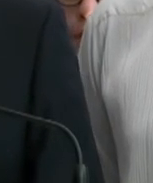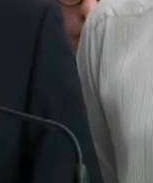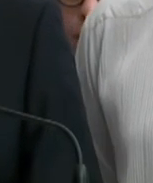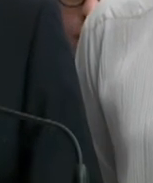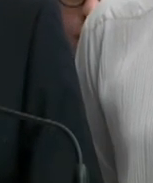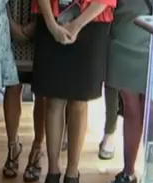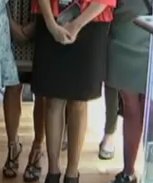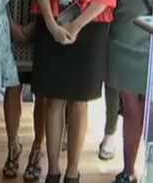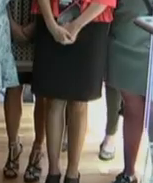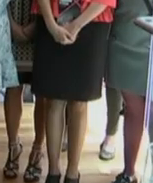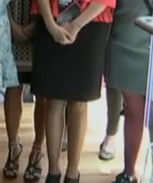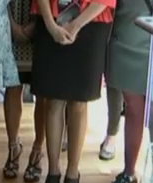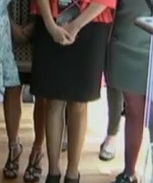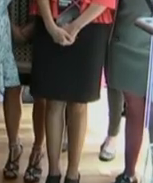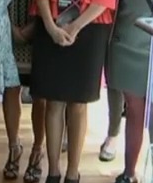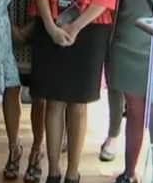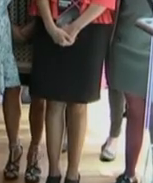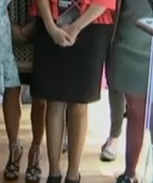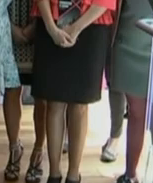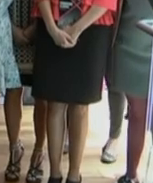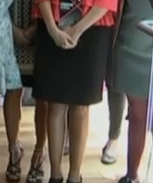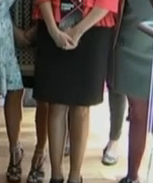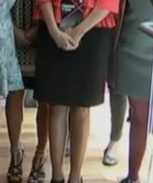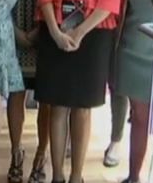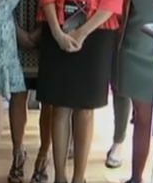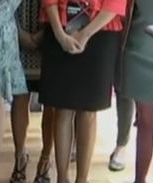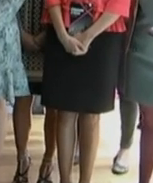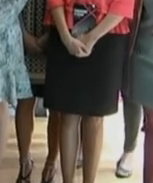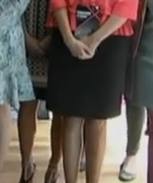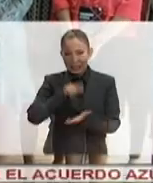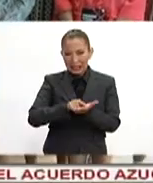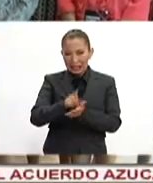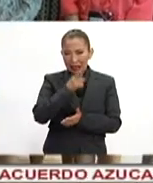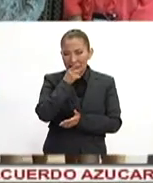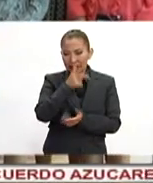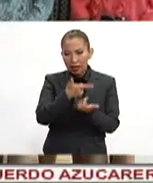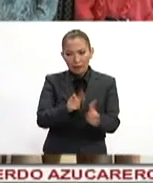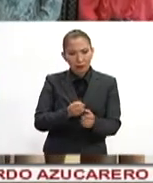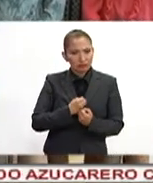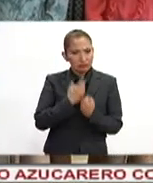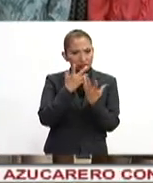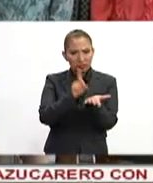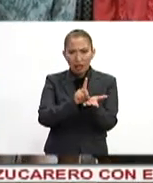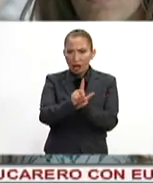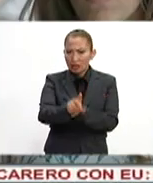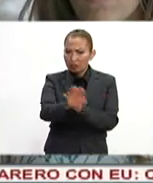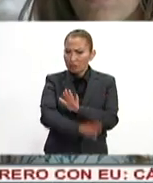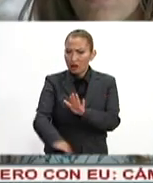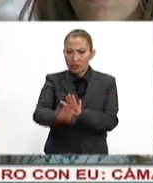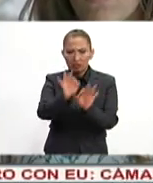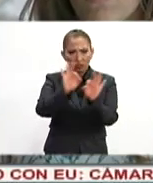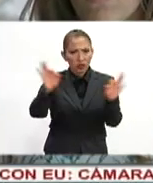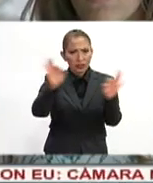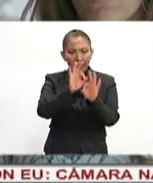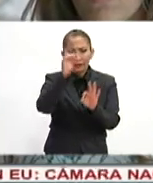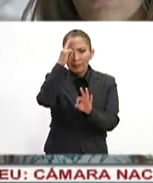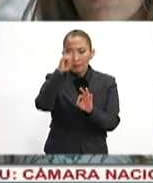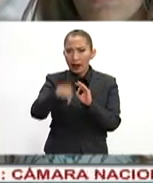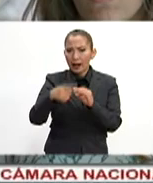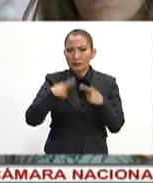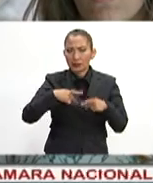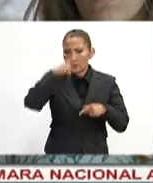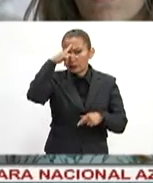compromiso fortalecen la democracia en este país. En su Twitter afirmó que la libertad de expresión es un derecho fundamental de